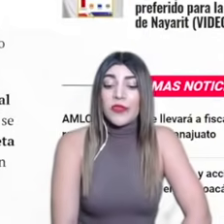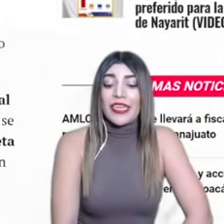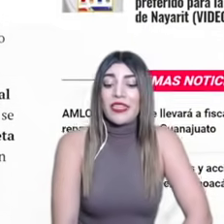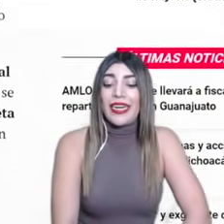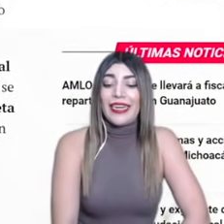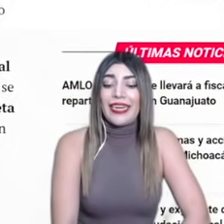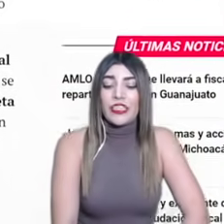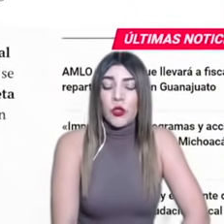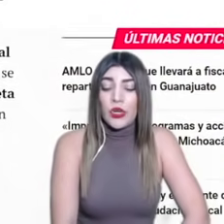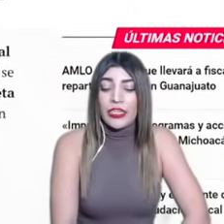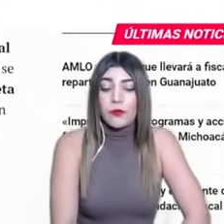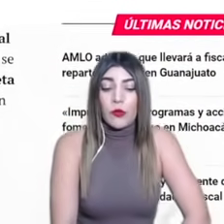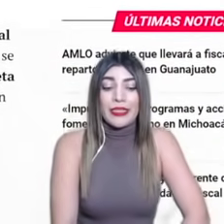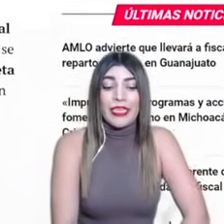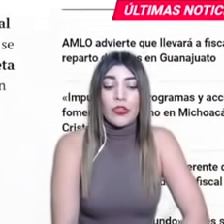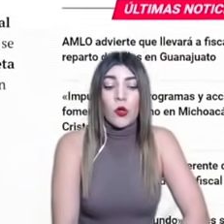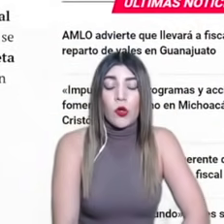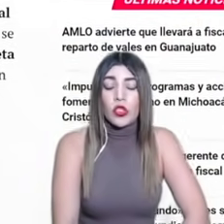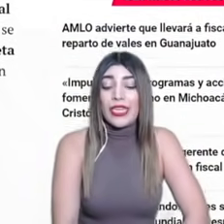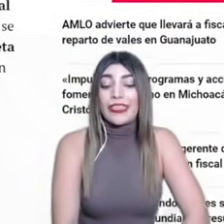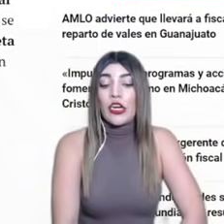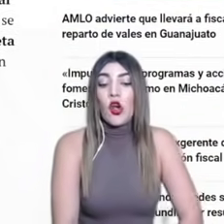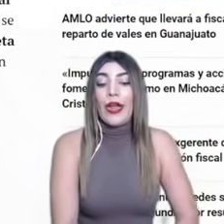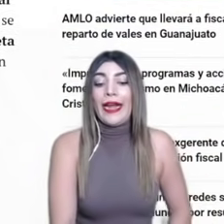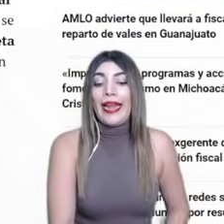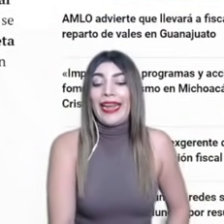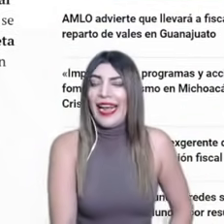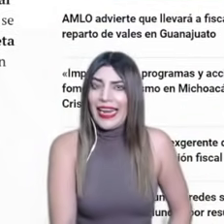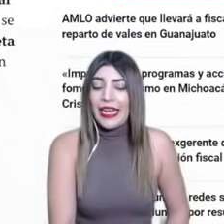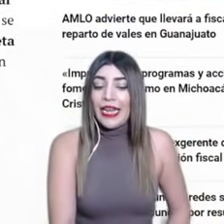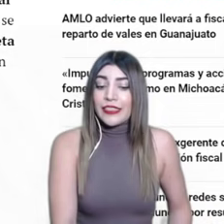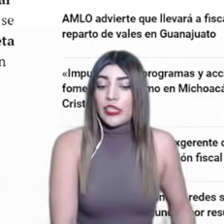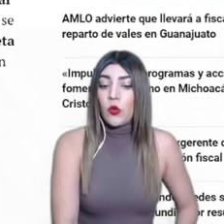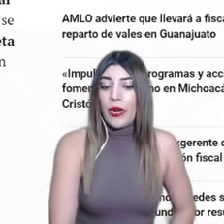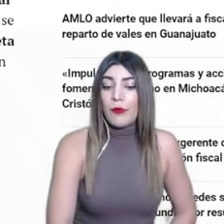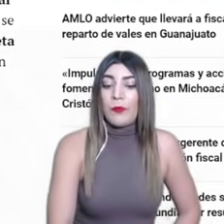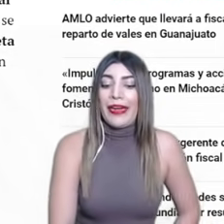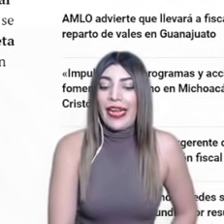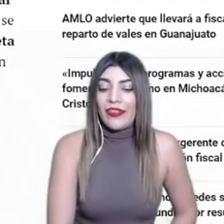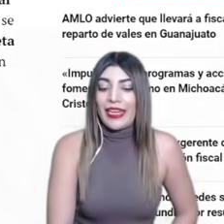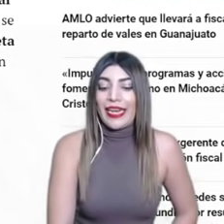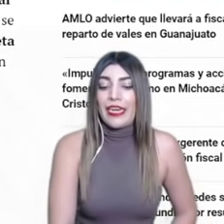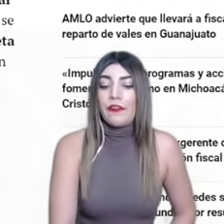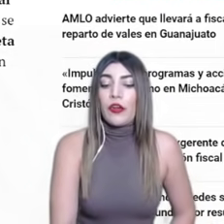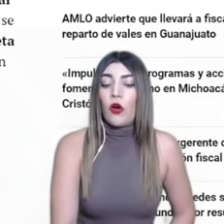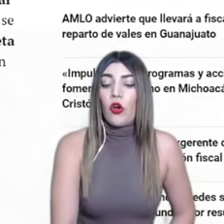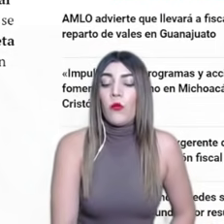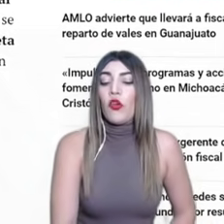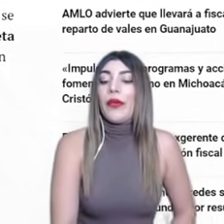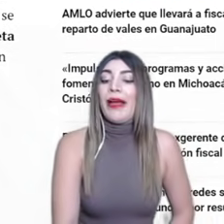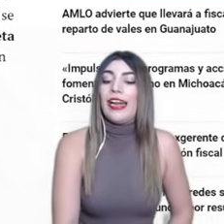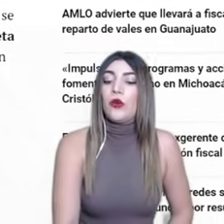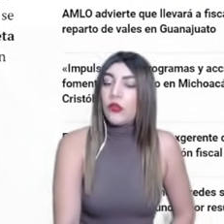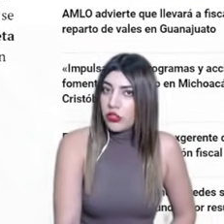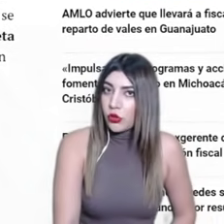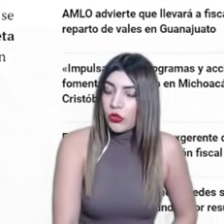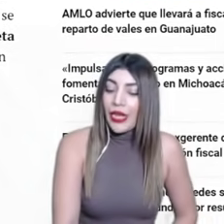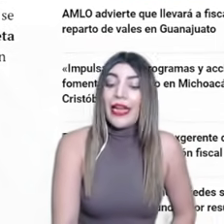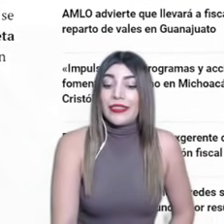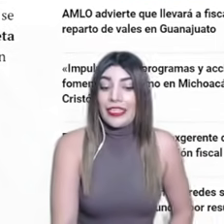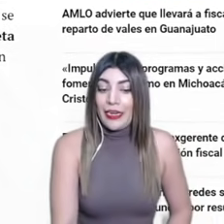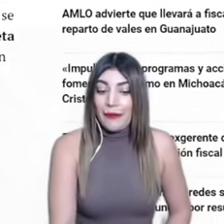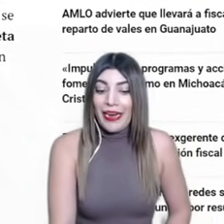Declaró que entregar cartones prometiendo cosas no era ilegal, sino una propaganda que calificó como de mal